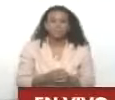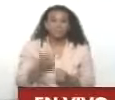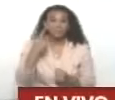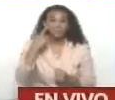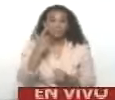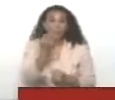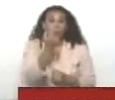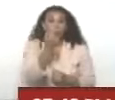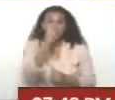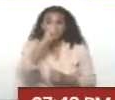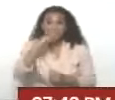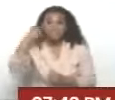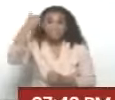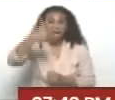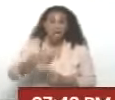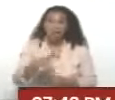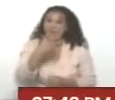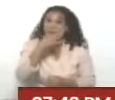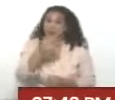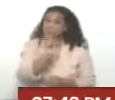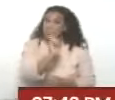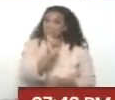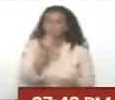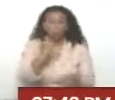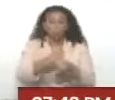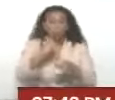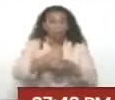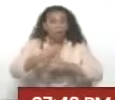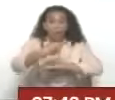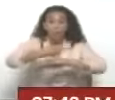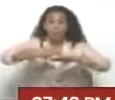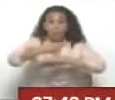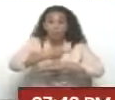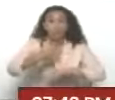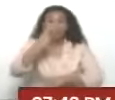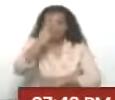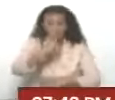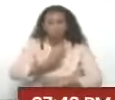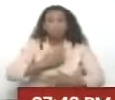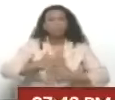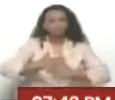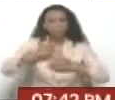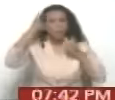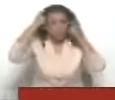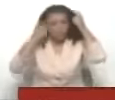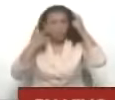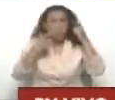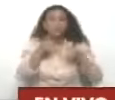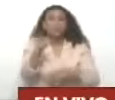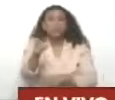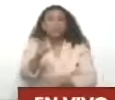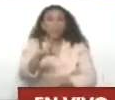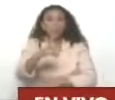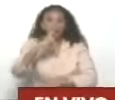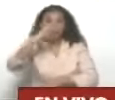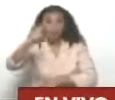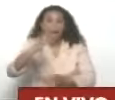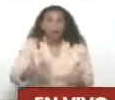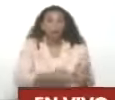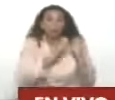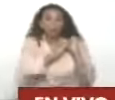11 años que no han sido fácil. Y yo le juré al comandante cuando me dijo, Nicolás, ahora te toca a